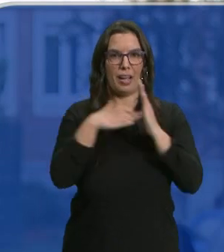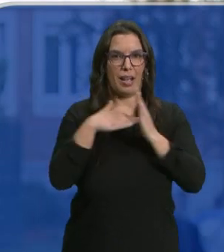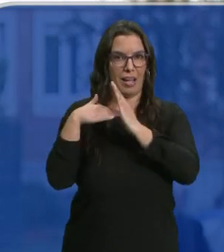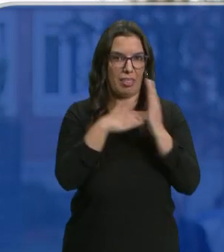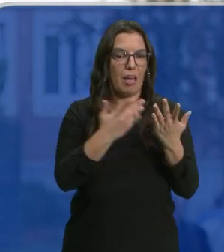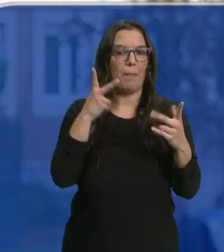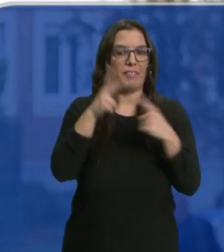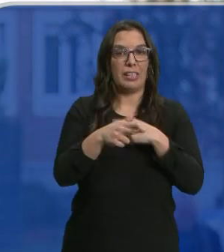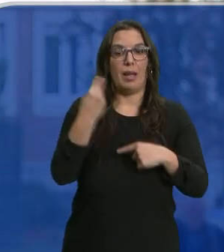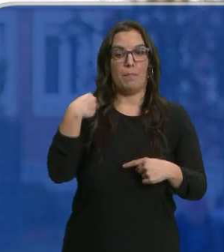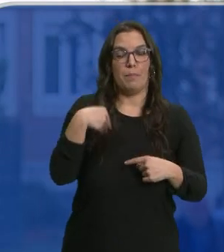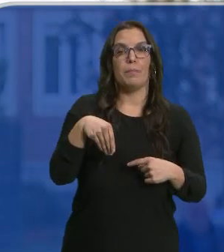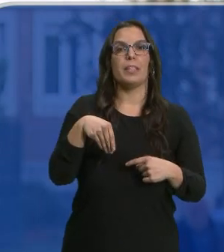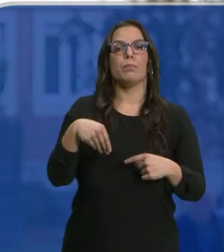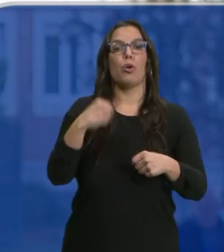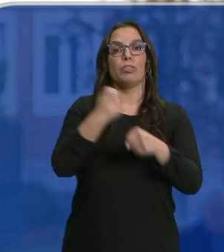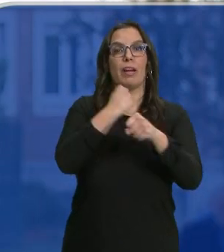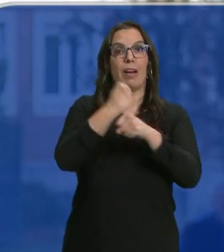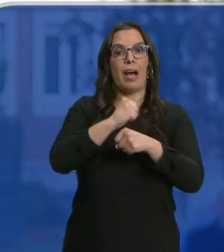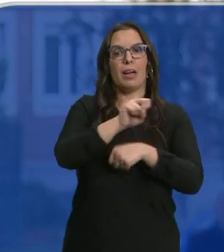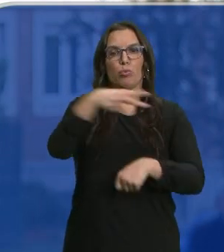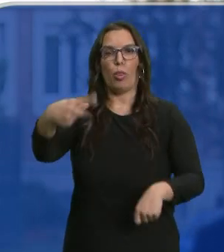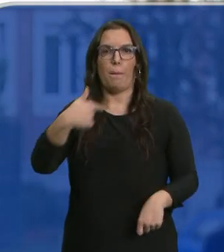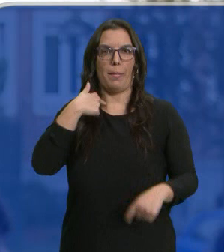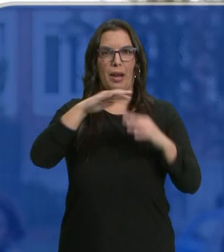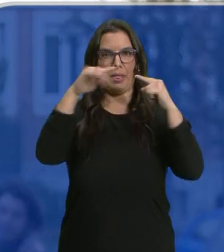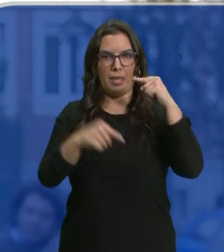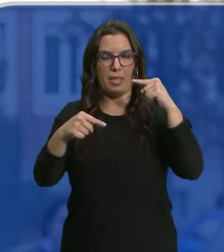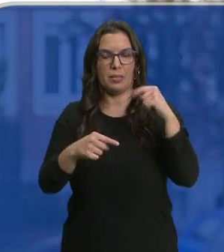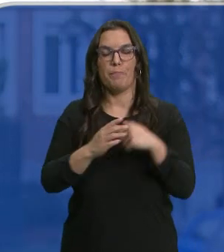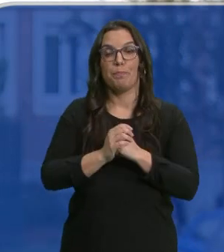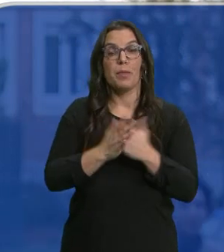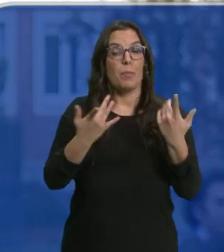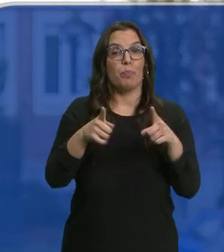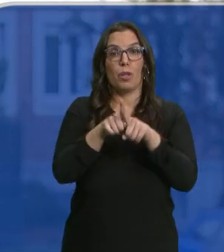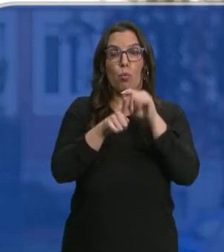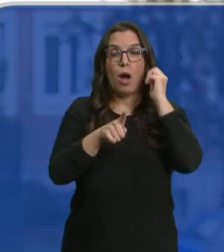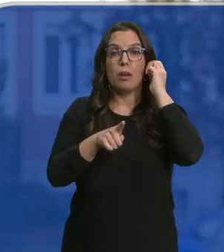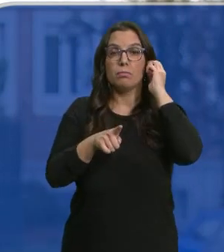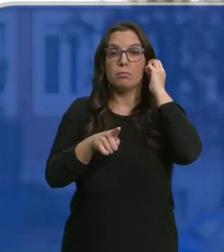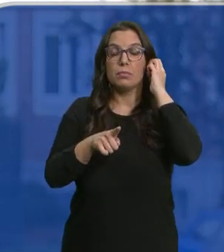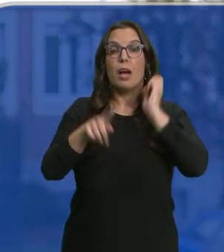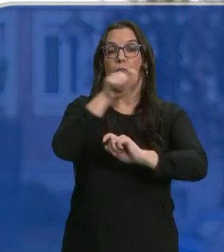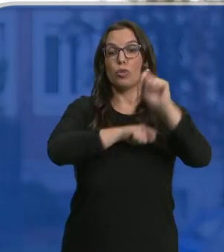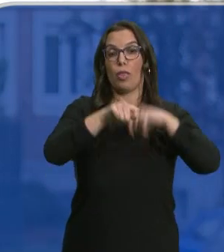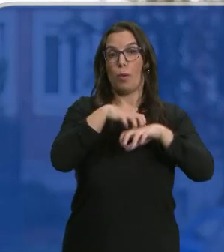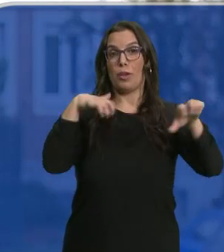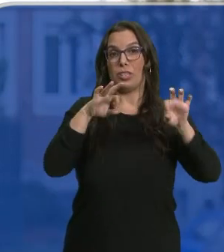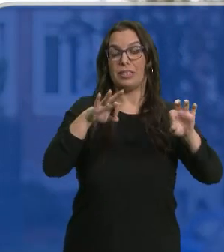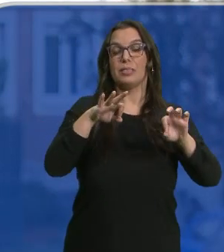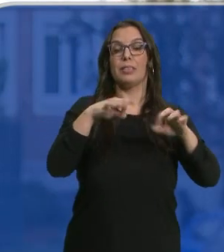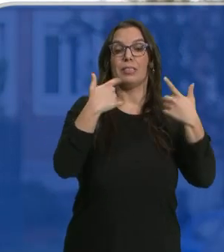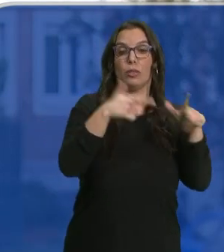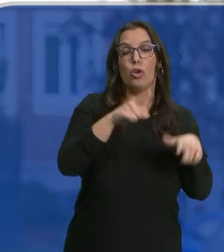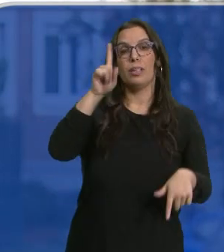que evita que se trabaje a pérdidas en el sector. Pero al igual que las asociaciones mayoritarias de ese sector,